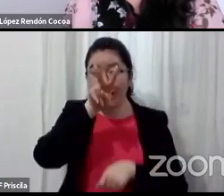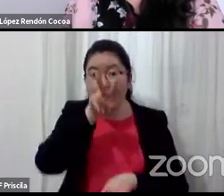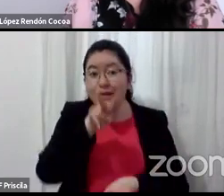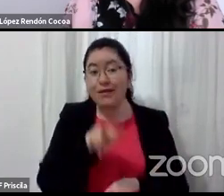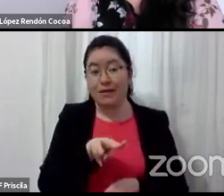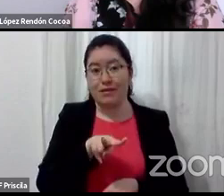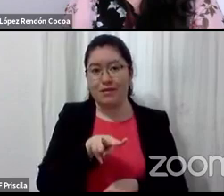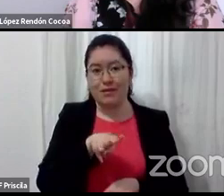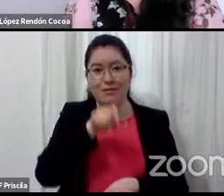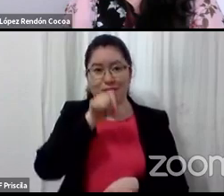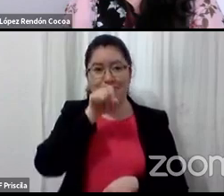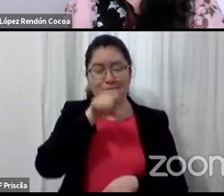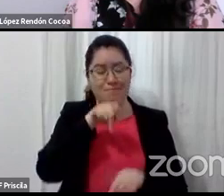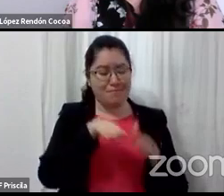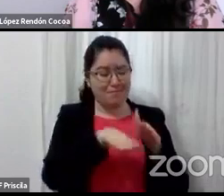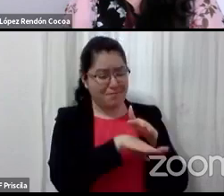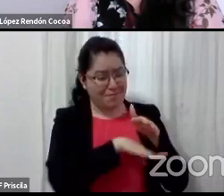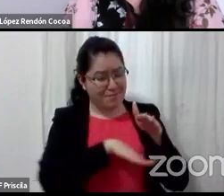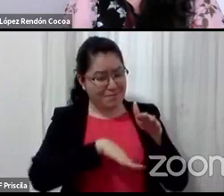toda la experiencia es